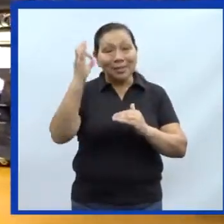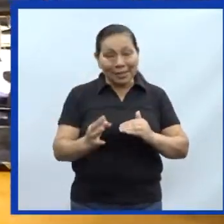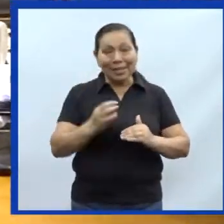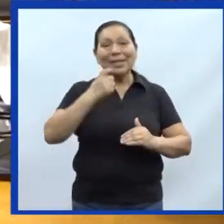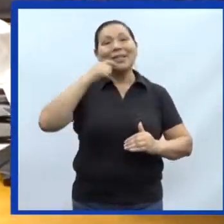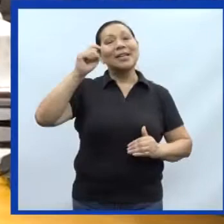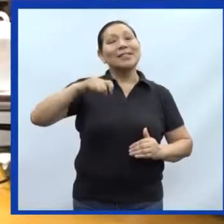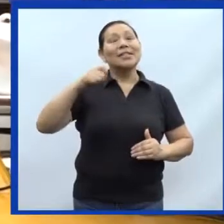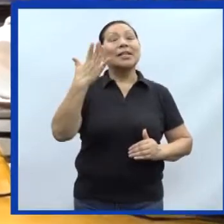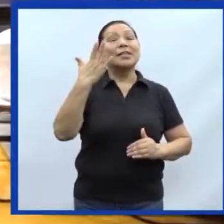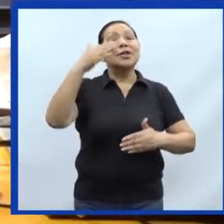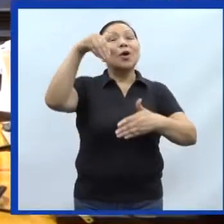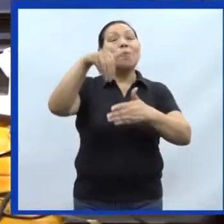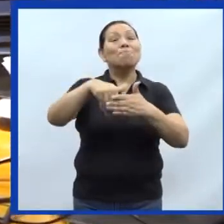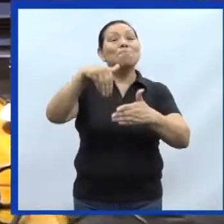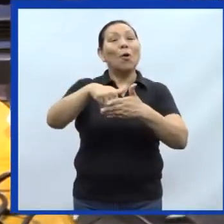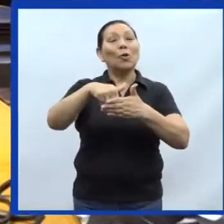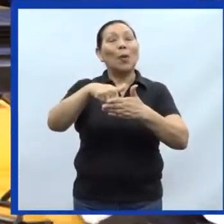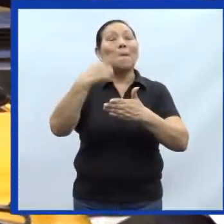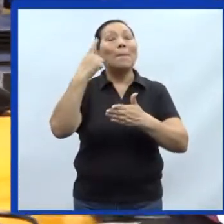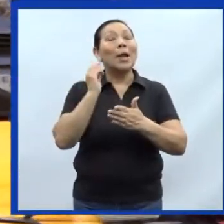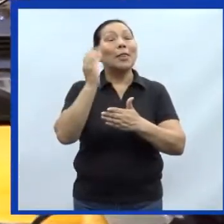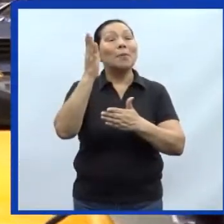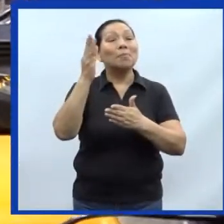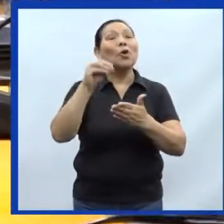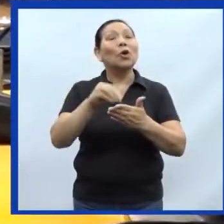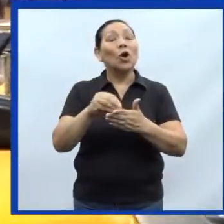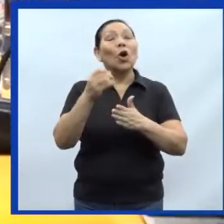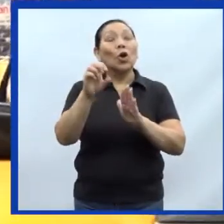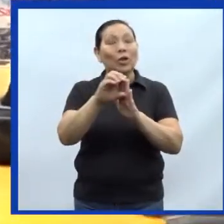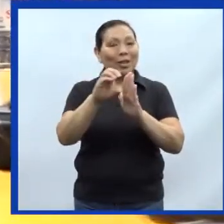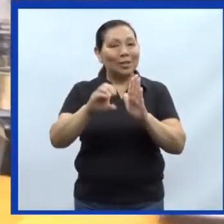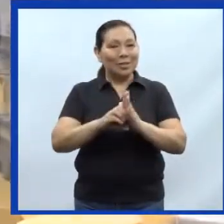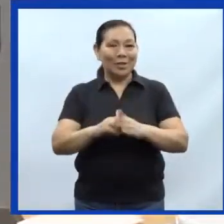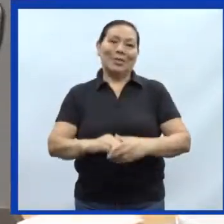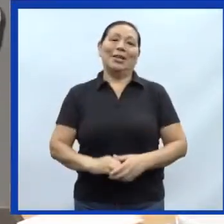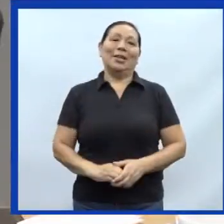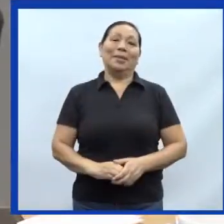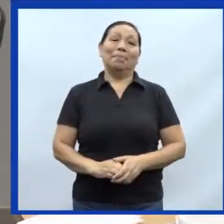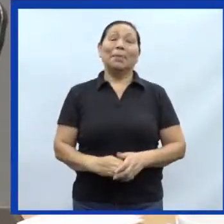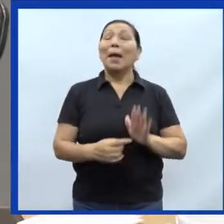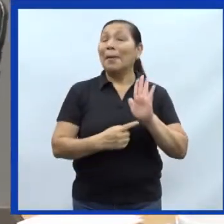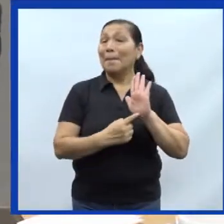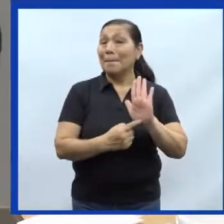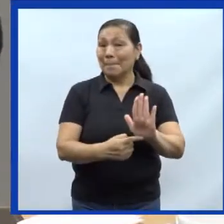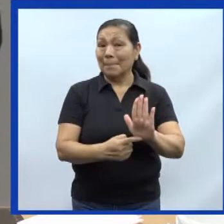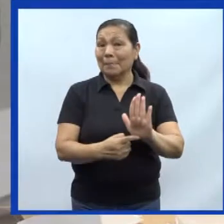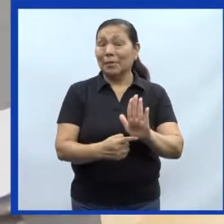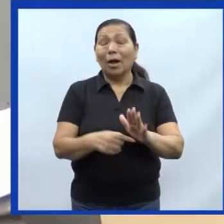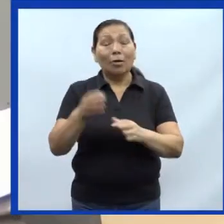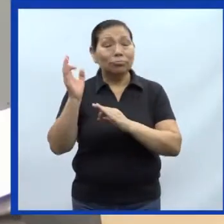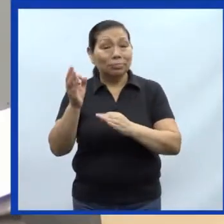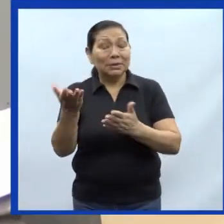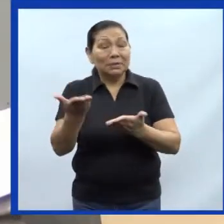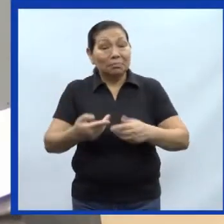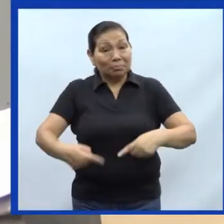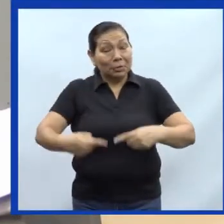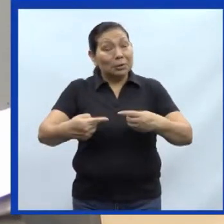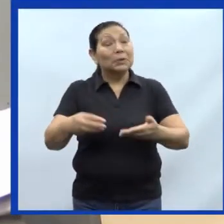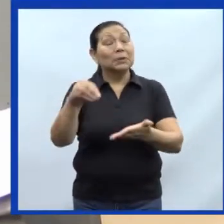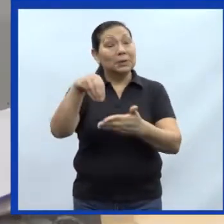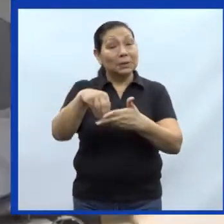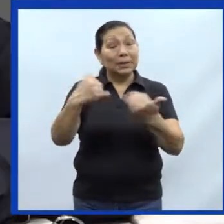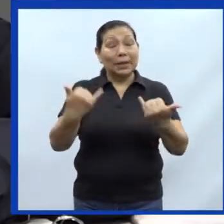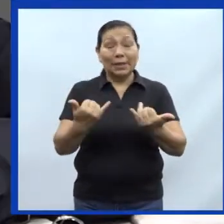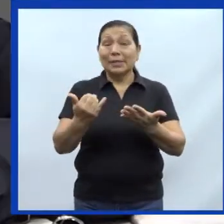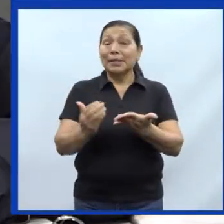votos requeridos para declarar fundada la demanda de inconstitucionalidad. La presentación de la ponencia, debate y votación